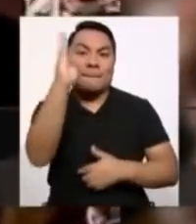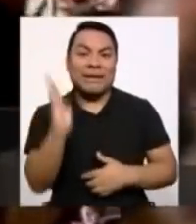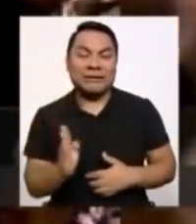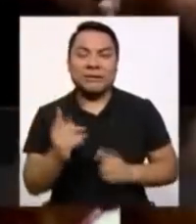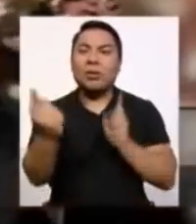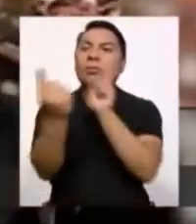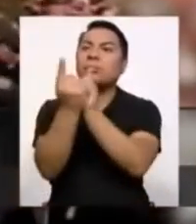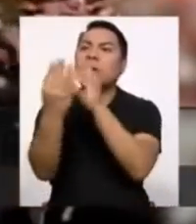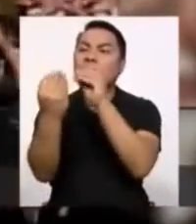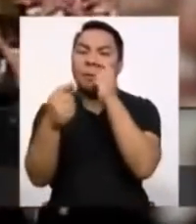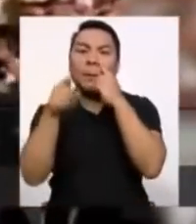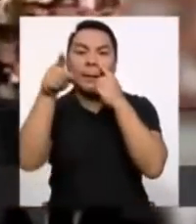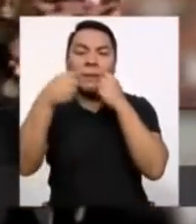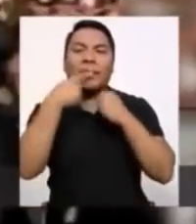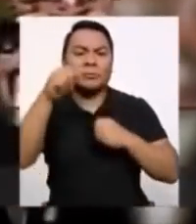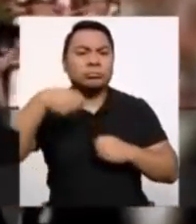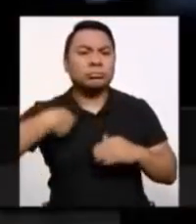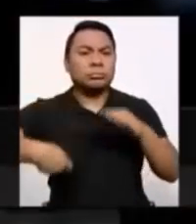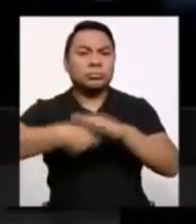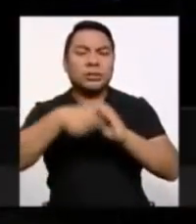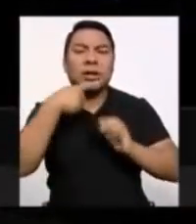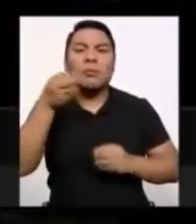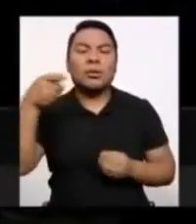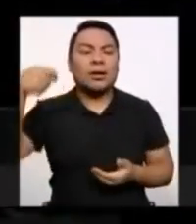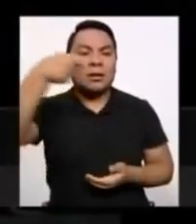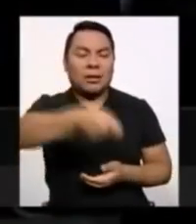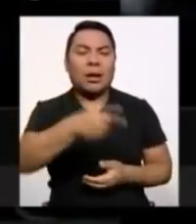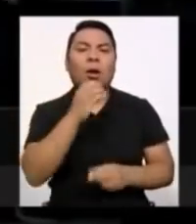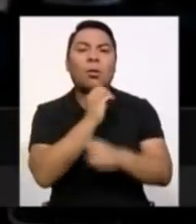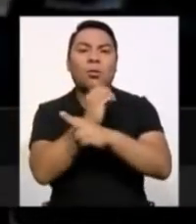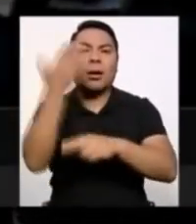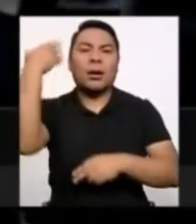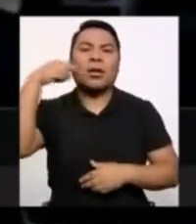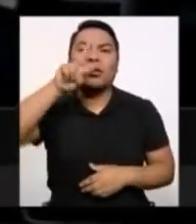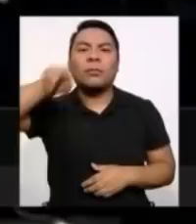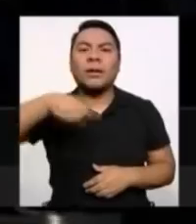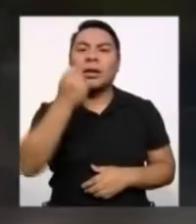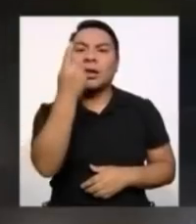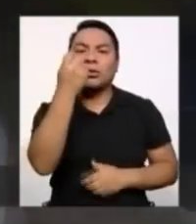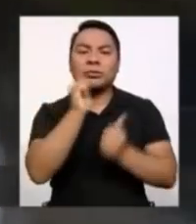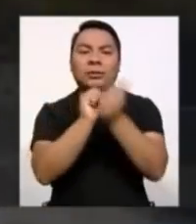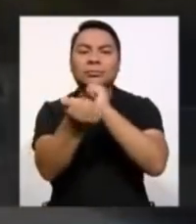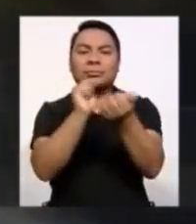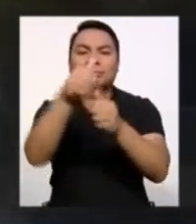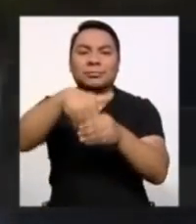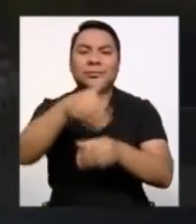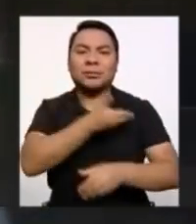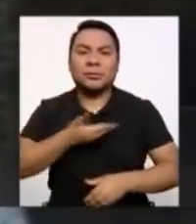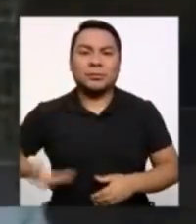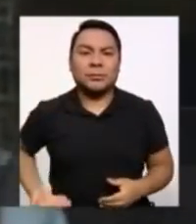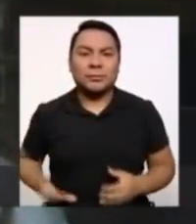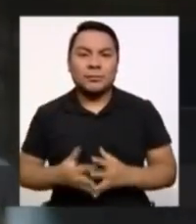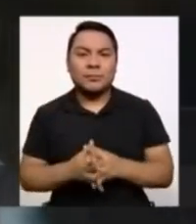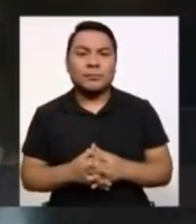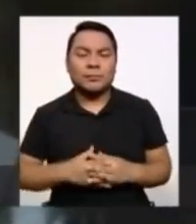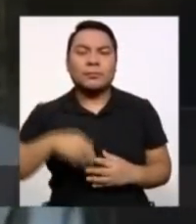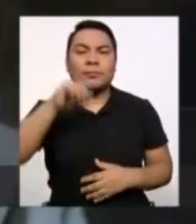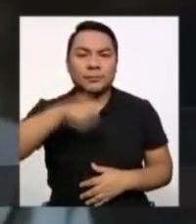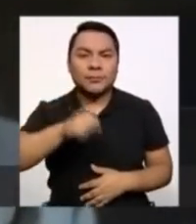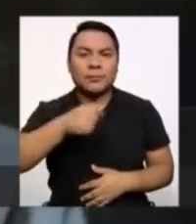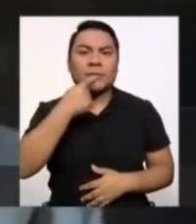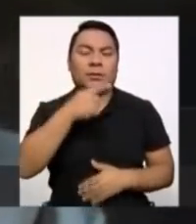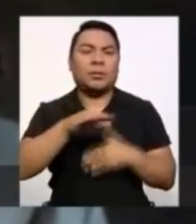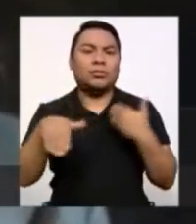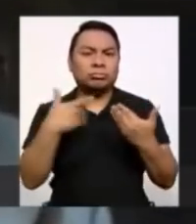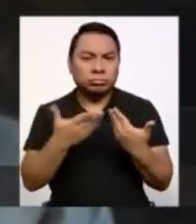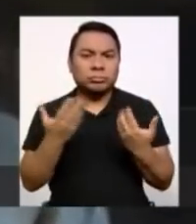que la entrega de dinero sirvió para financiar la campaña presidencial del 2011. En líneas generales es una diligencia